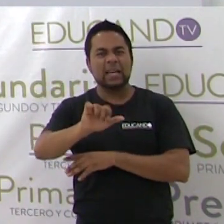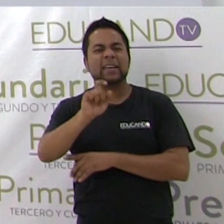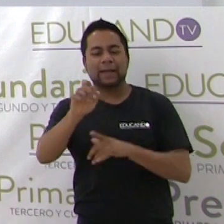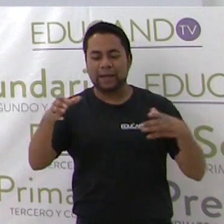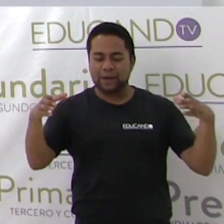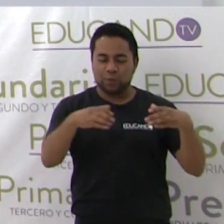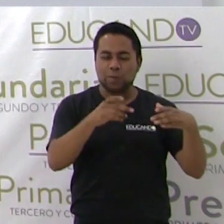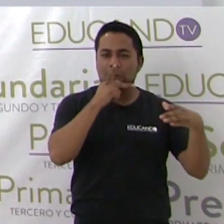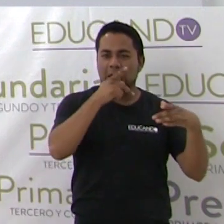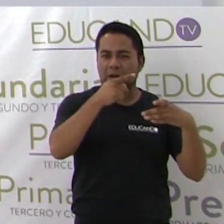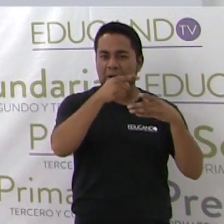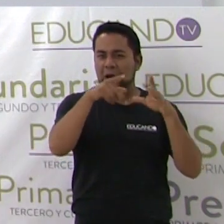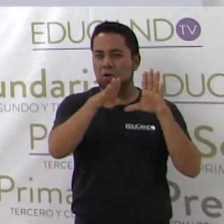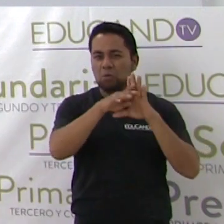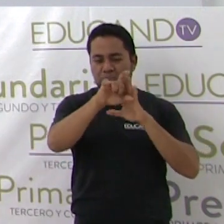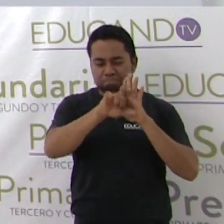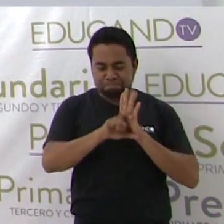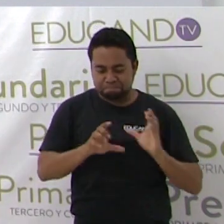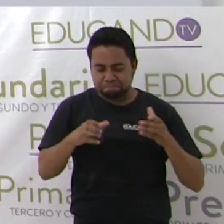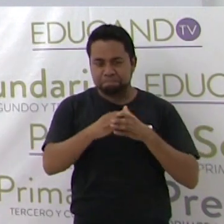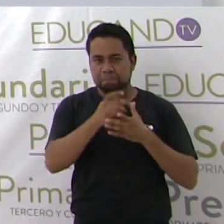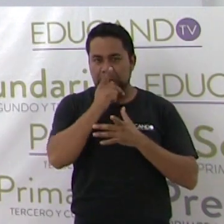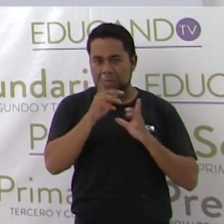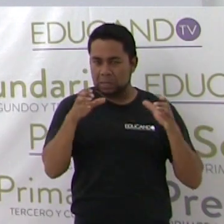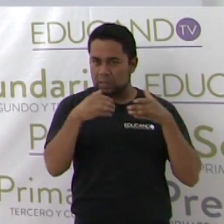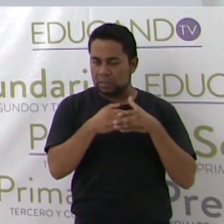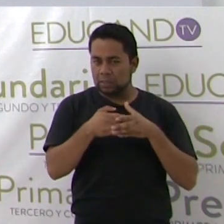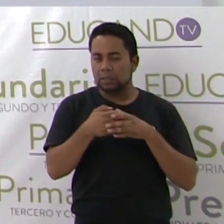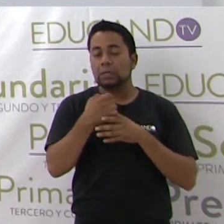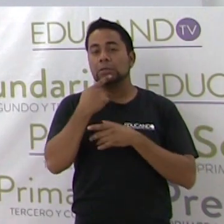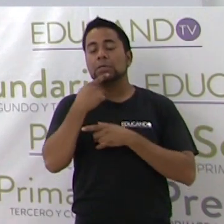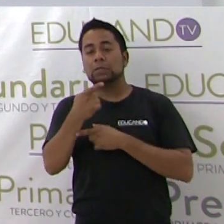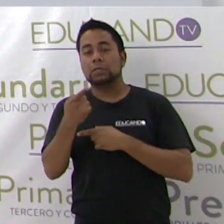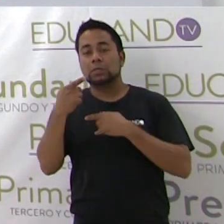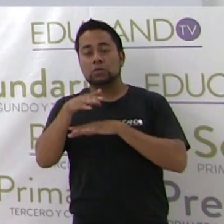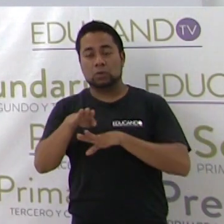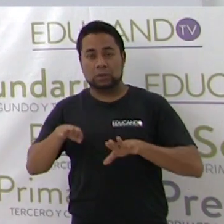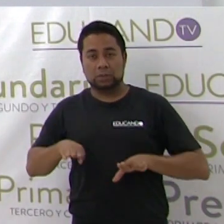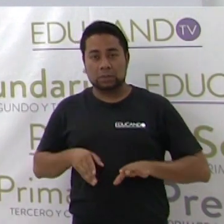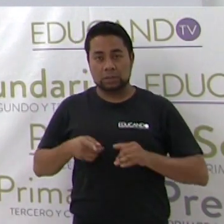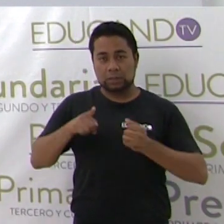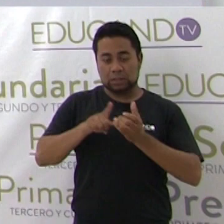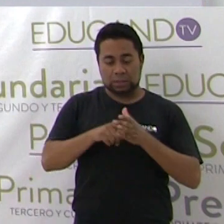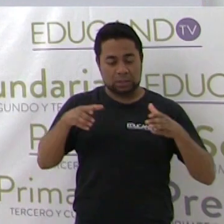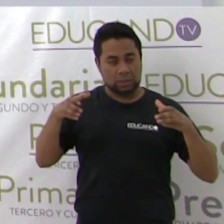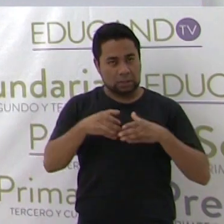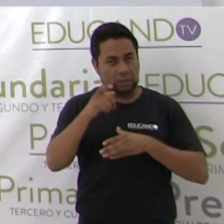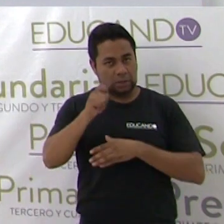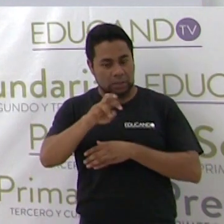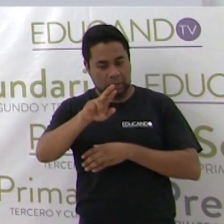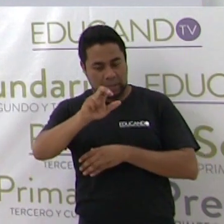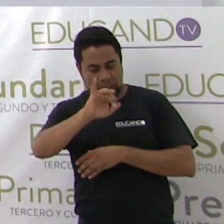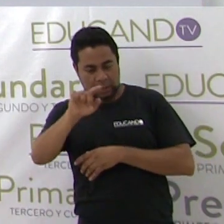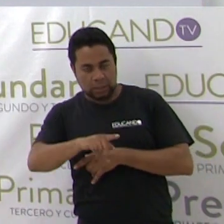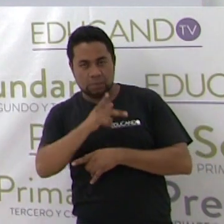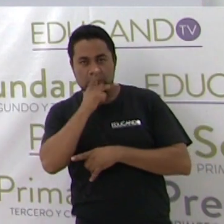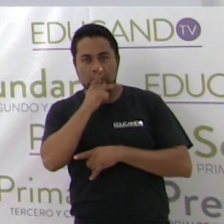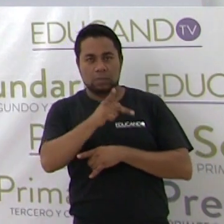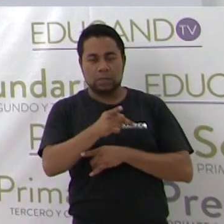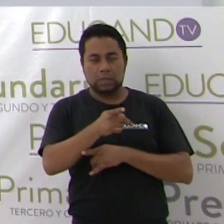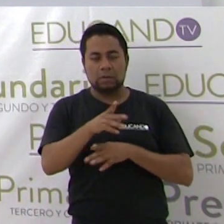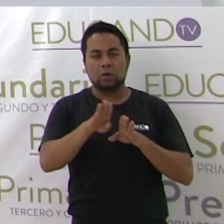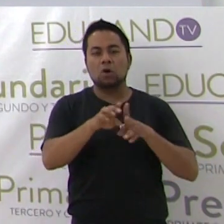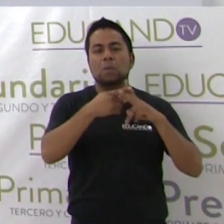palabras, es hacer la referencia de lo que tenemos dentro de lo que es la raíz de